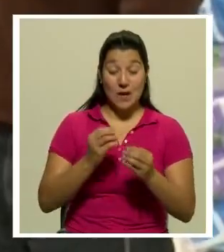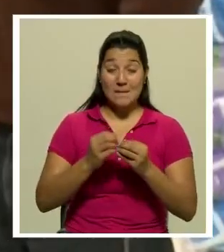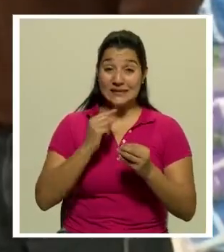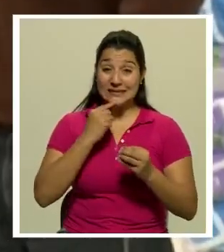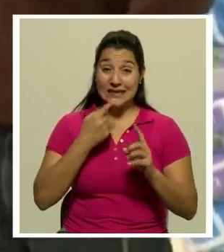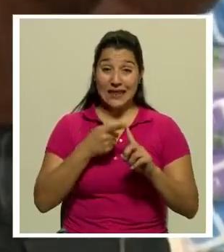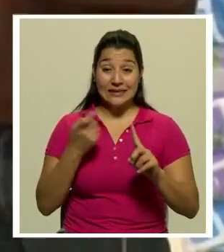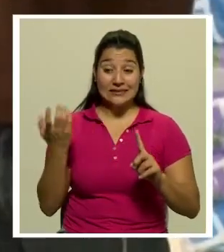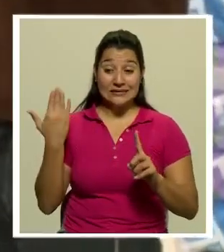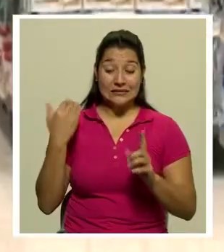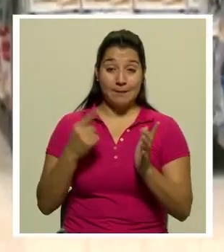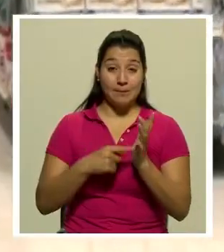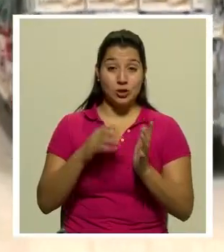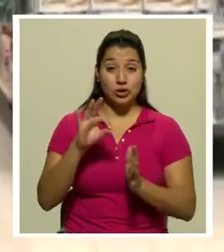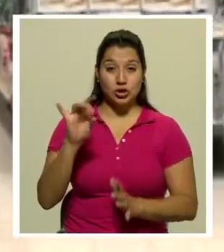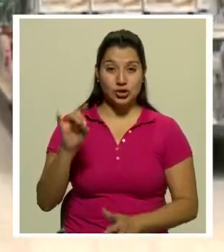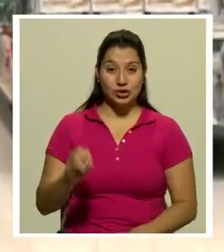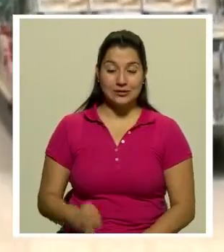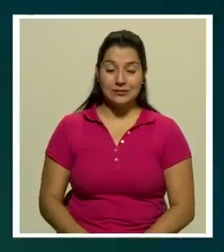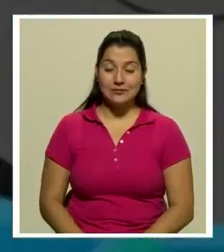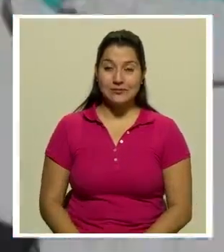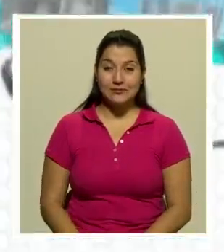80.